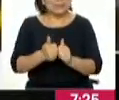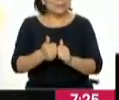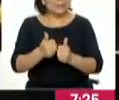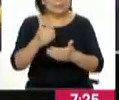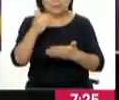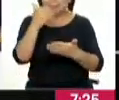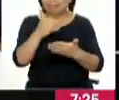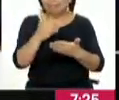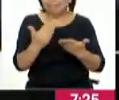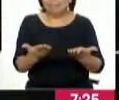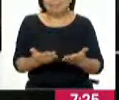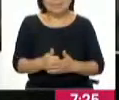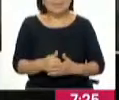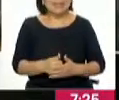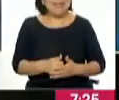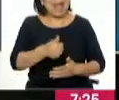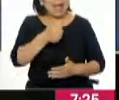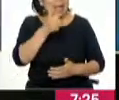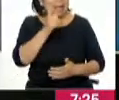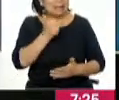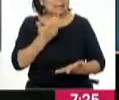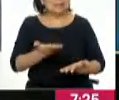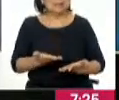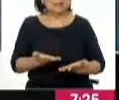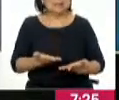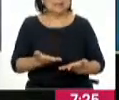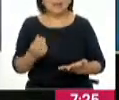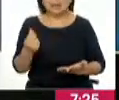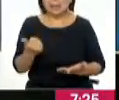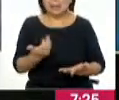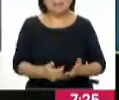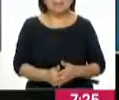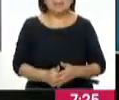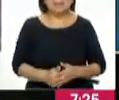agenda. Ayer se movilizó de manera inmediata